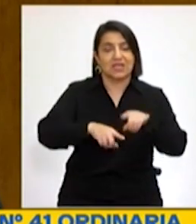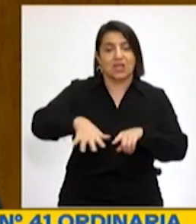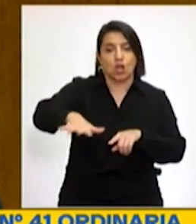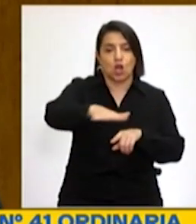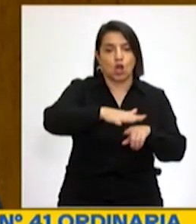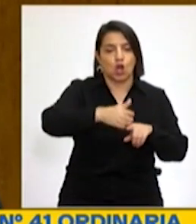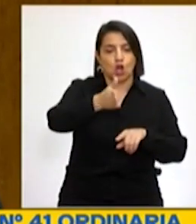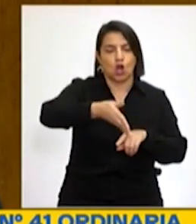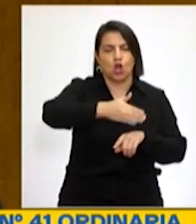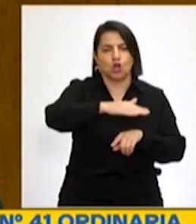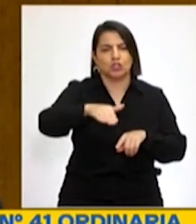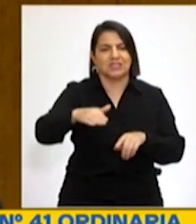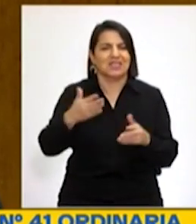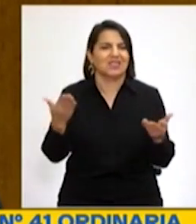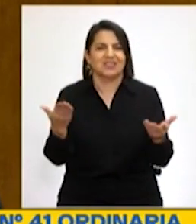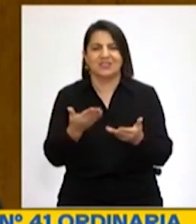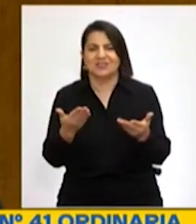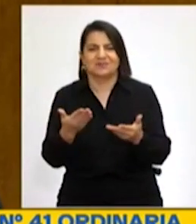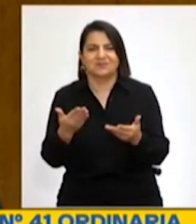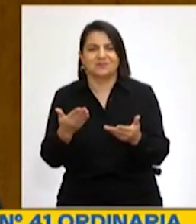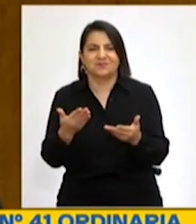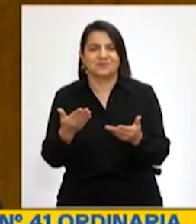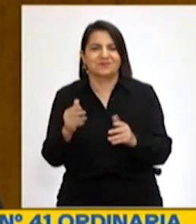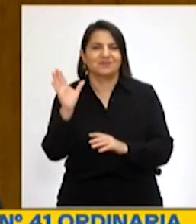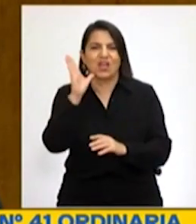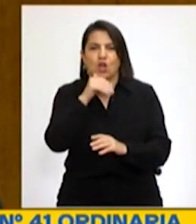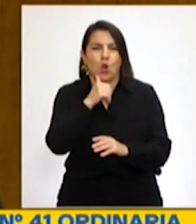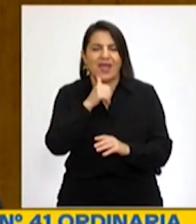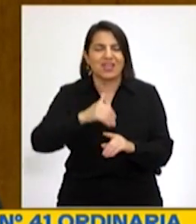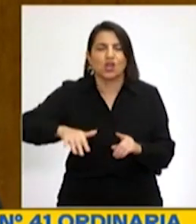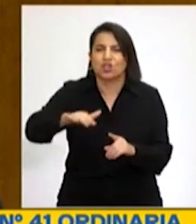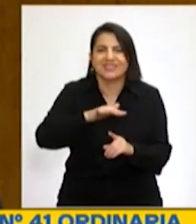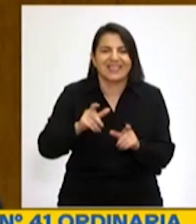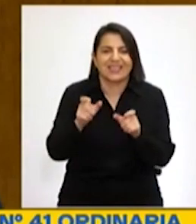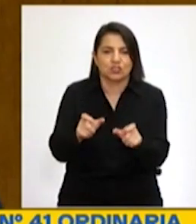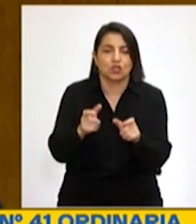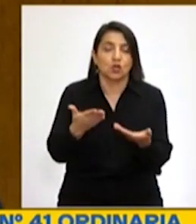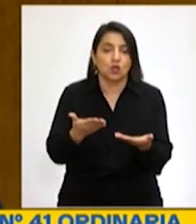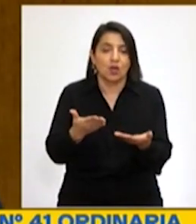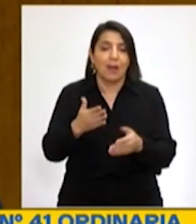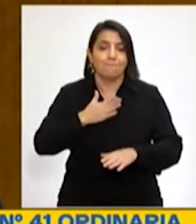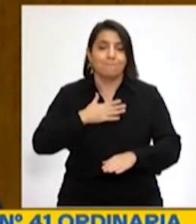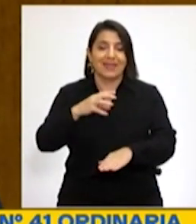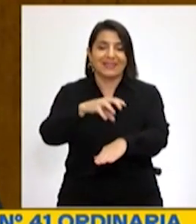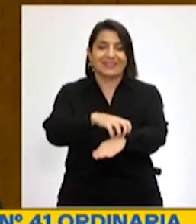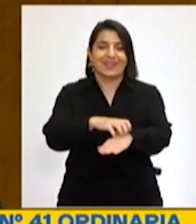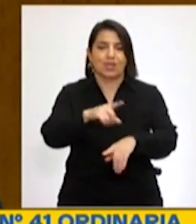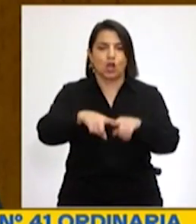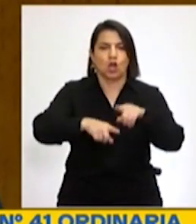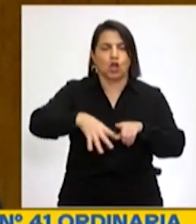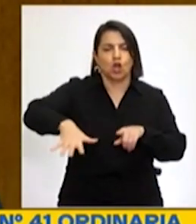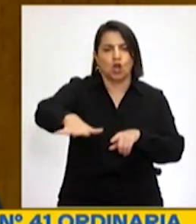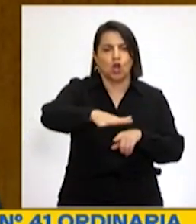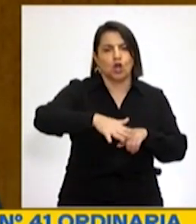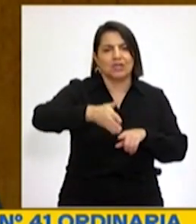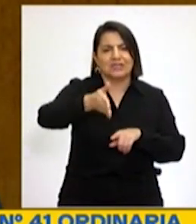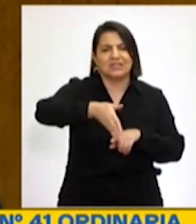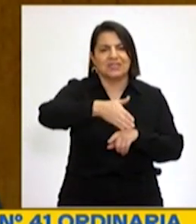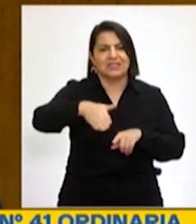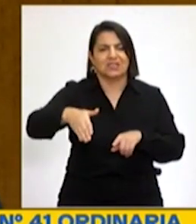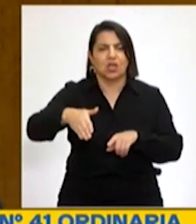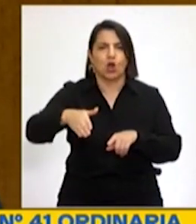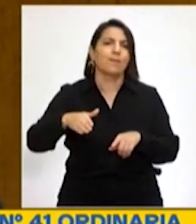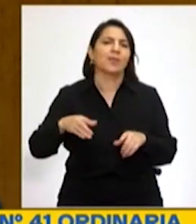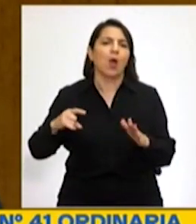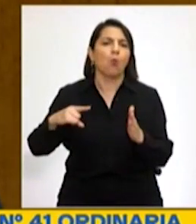absolutamente no tiene ningún contexto en mi región hay un lodeo por ejemplo en una en un sector que se llama Puerto